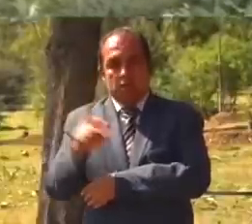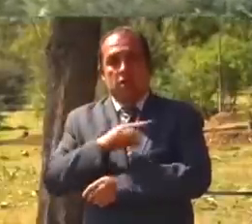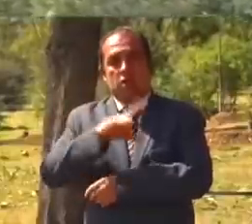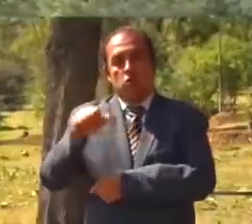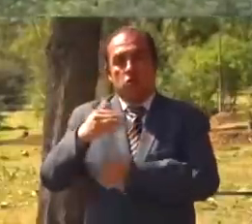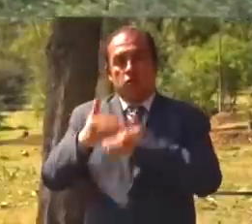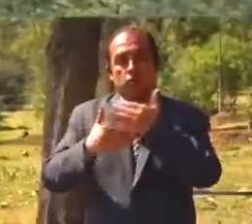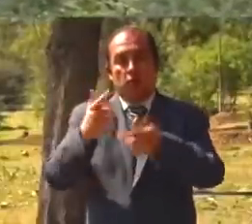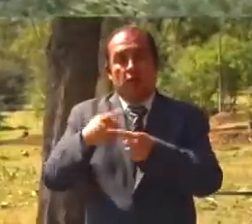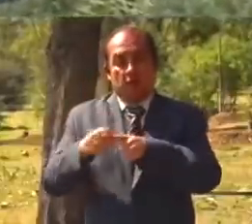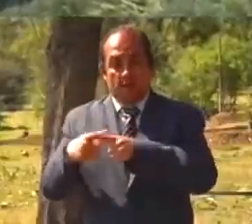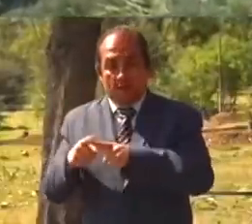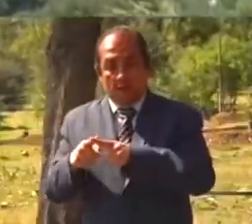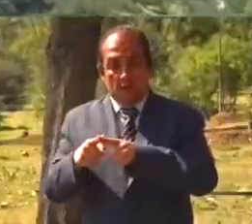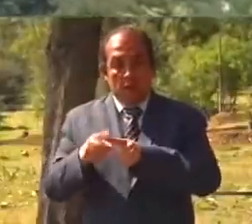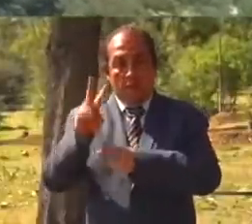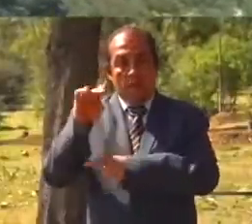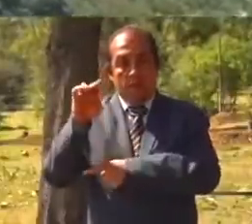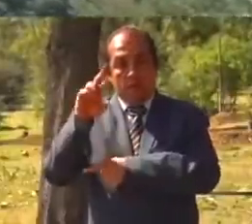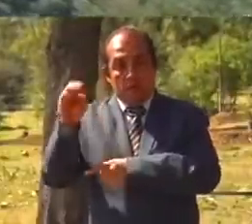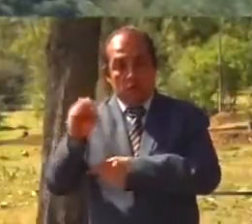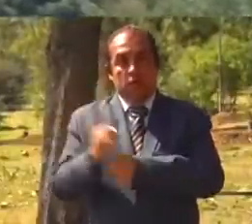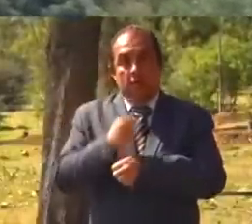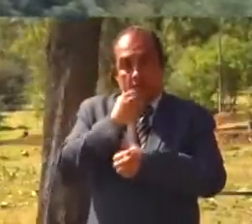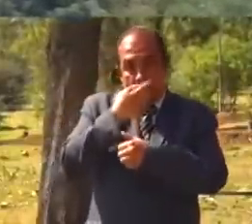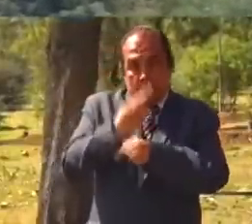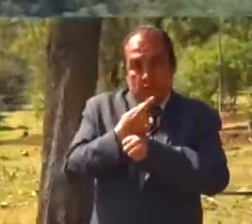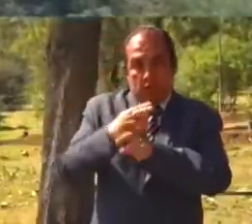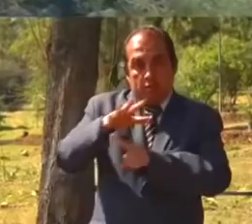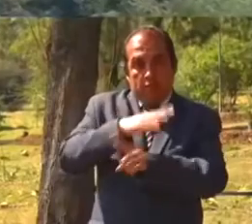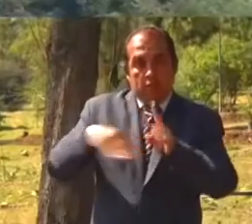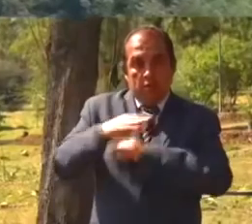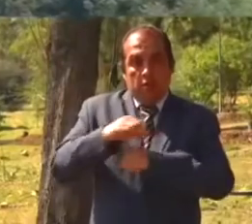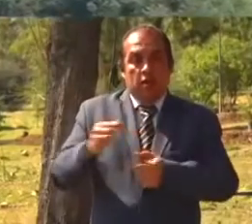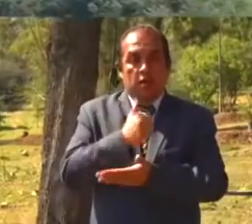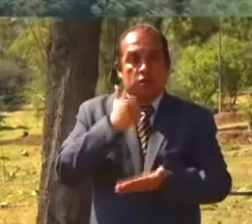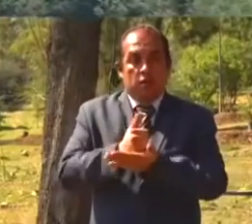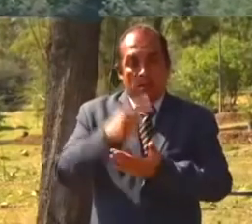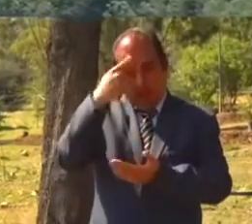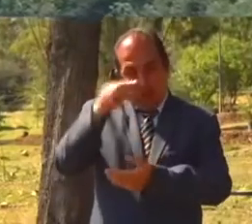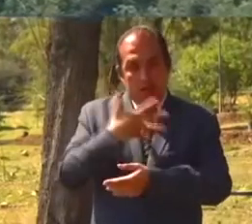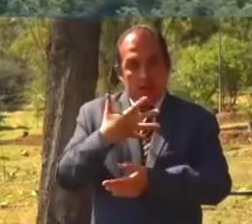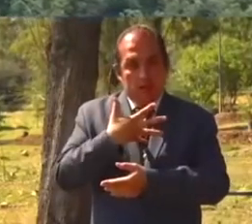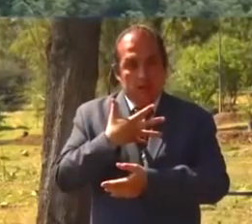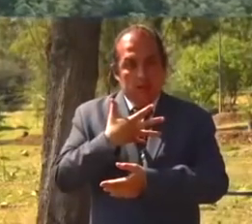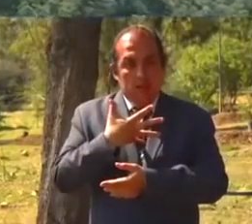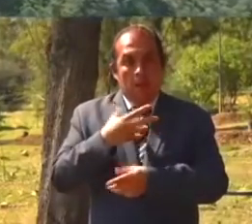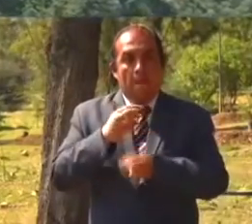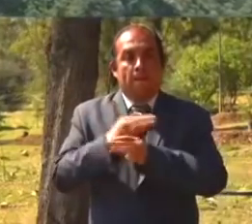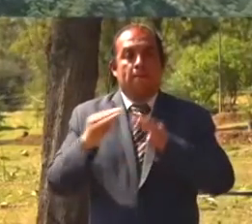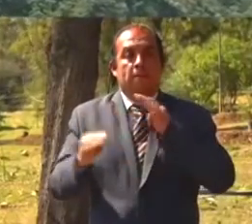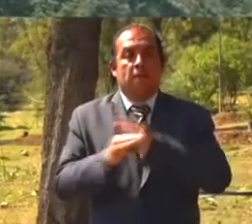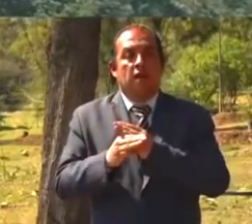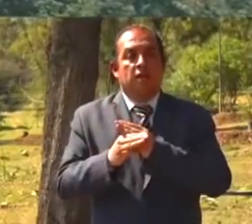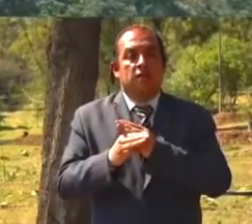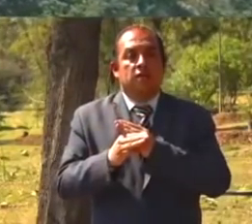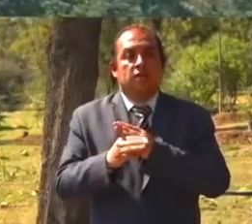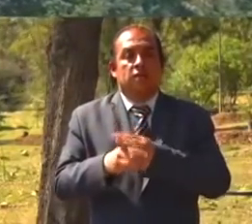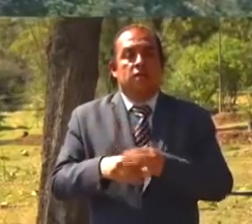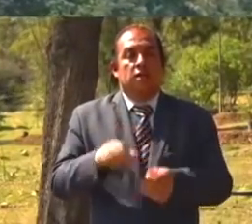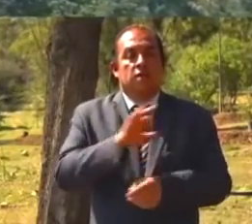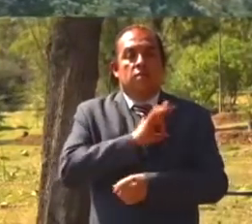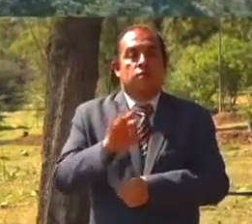los distintos viveros de la Secretaría del Medio Ambiente, el gobierno de la ciudad, para tener siempre material genético de la zona que nos permita